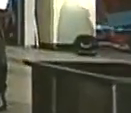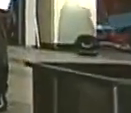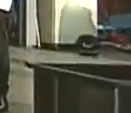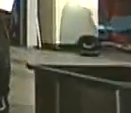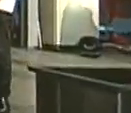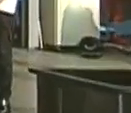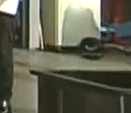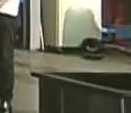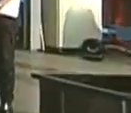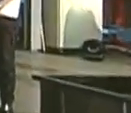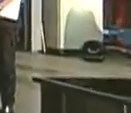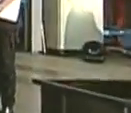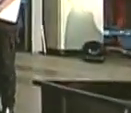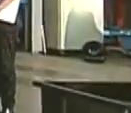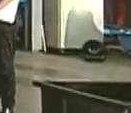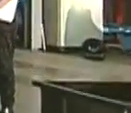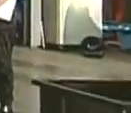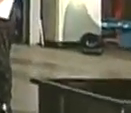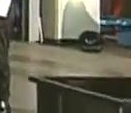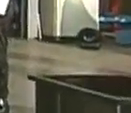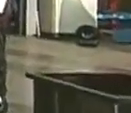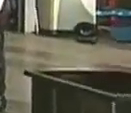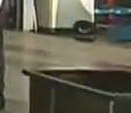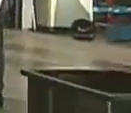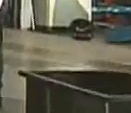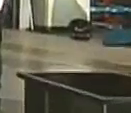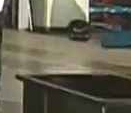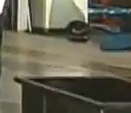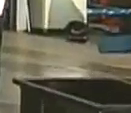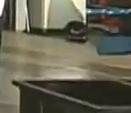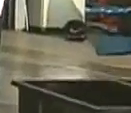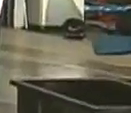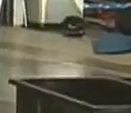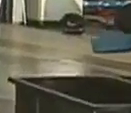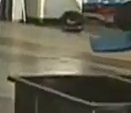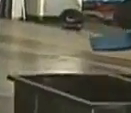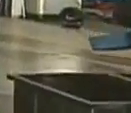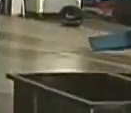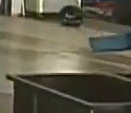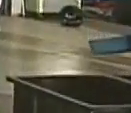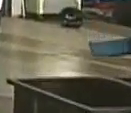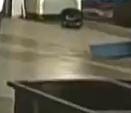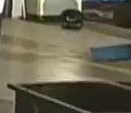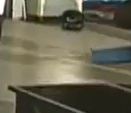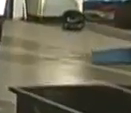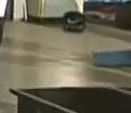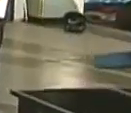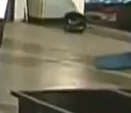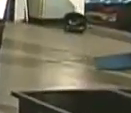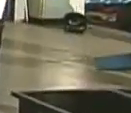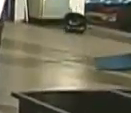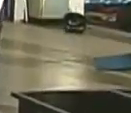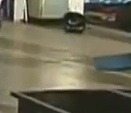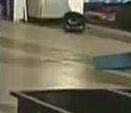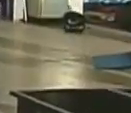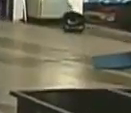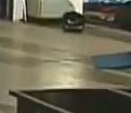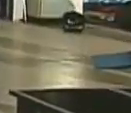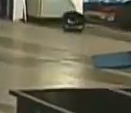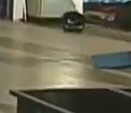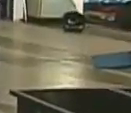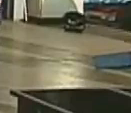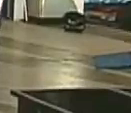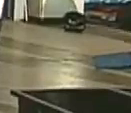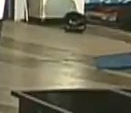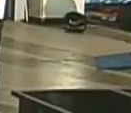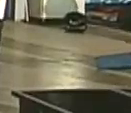economía, miércoles productivo, miércoles de crecimiento, miércoles de esperanza y de trabajo. Mi